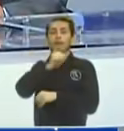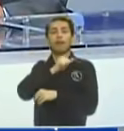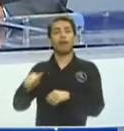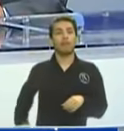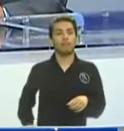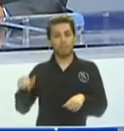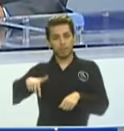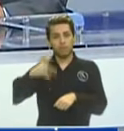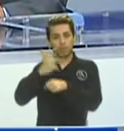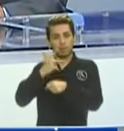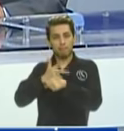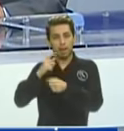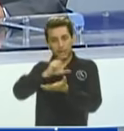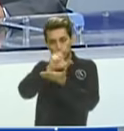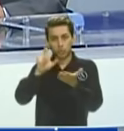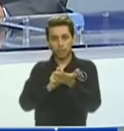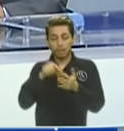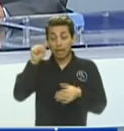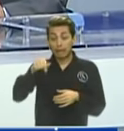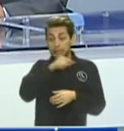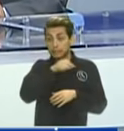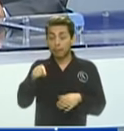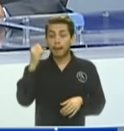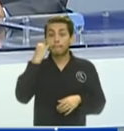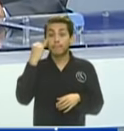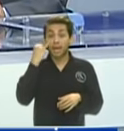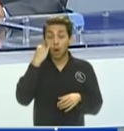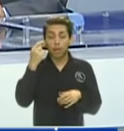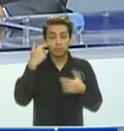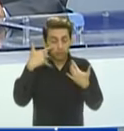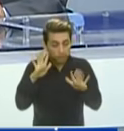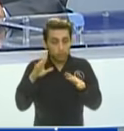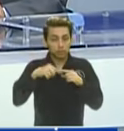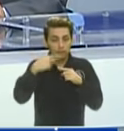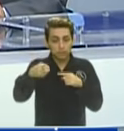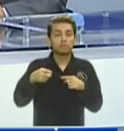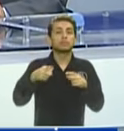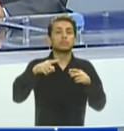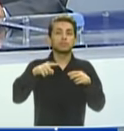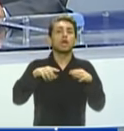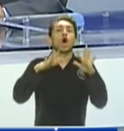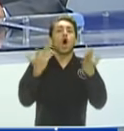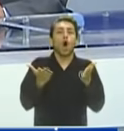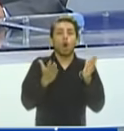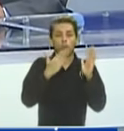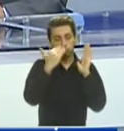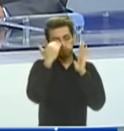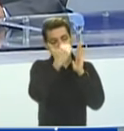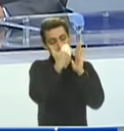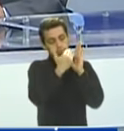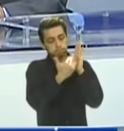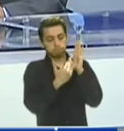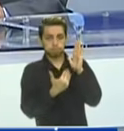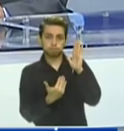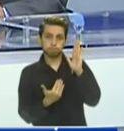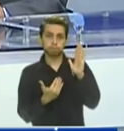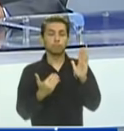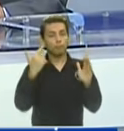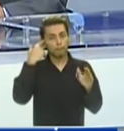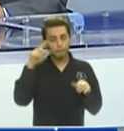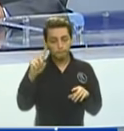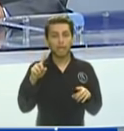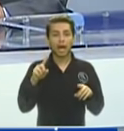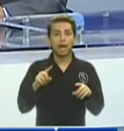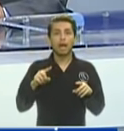Esta semana, para el miércoles de esta semana, queremos tener ya los protocolos para la apertura por fases